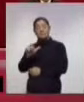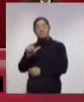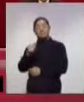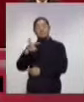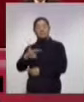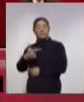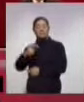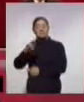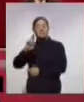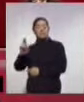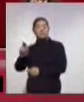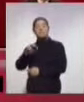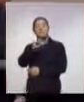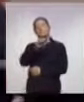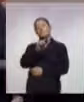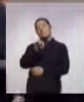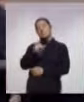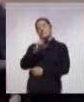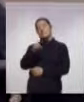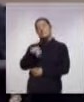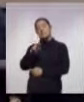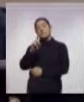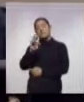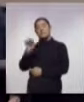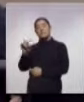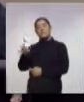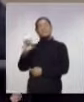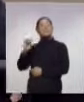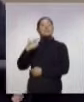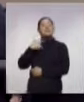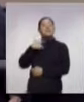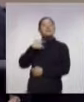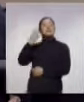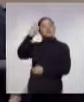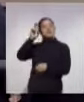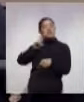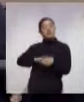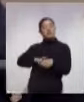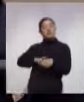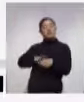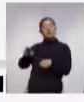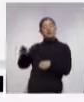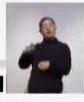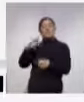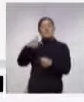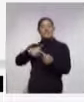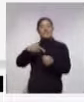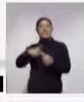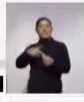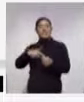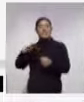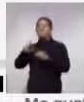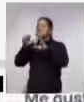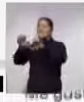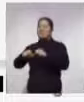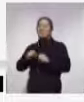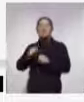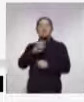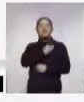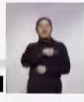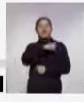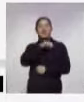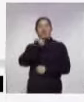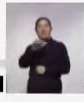Manero, confirmó que el exdirector de Pemex, Emilio L., fue detenido en Málaga, España. A través de su cuenta de Twitter,